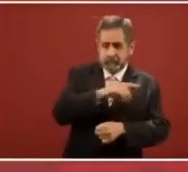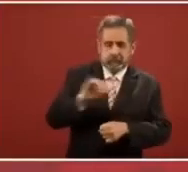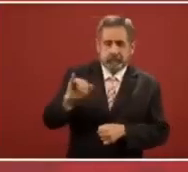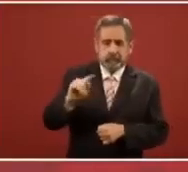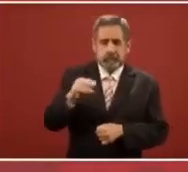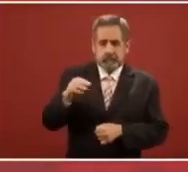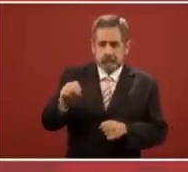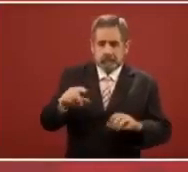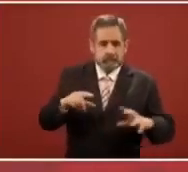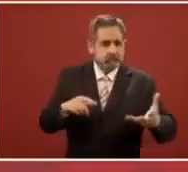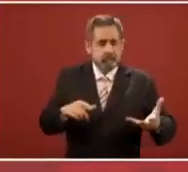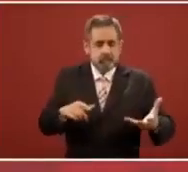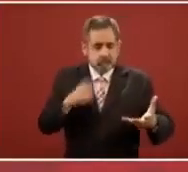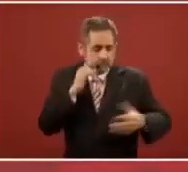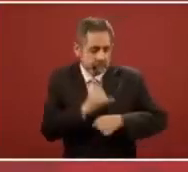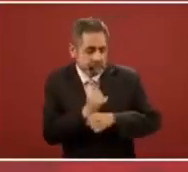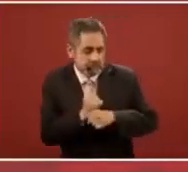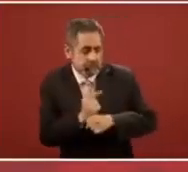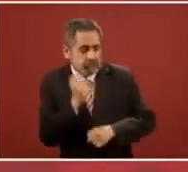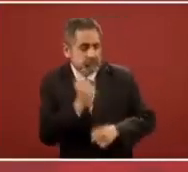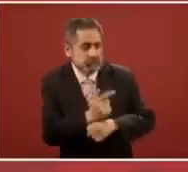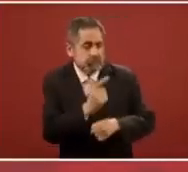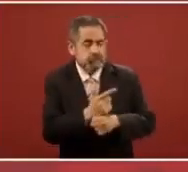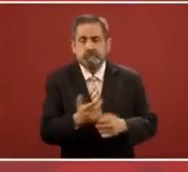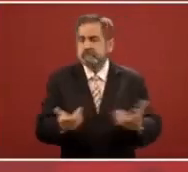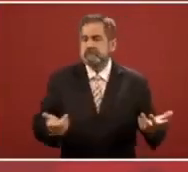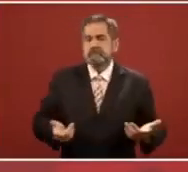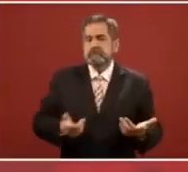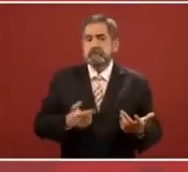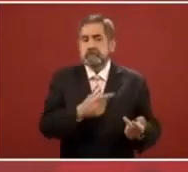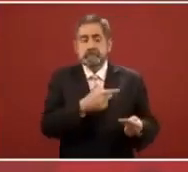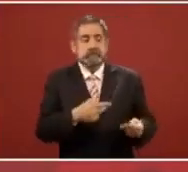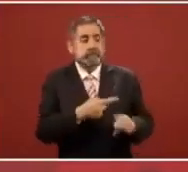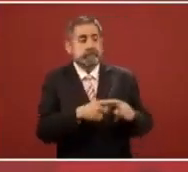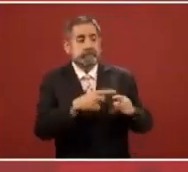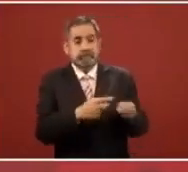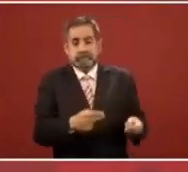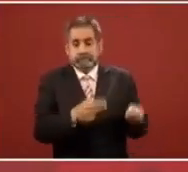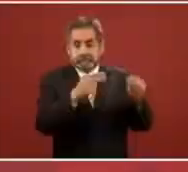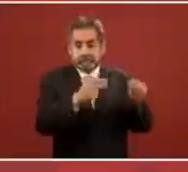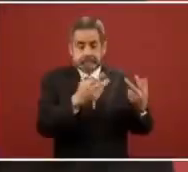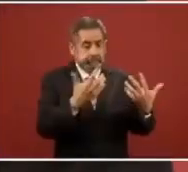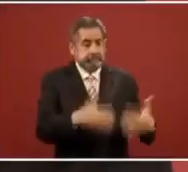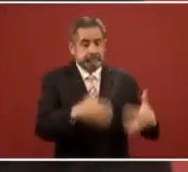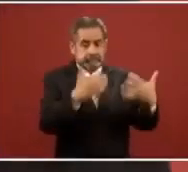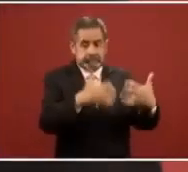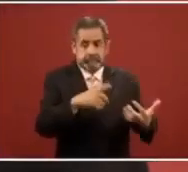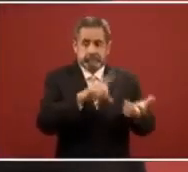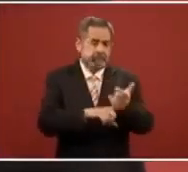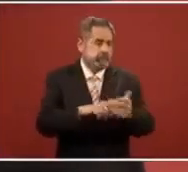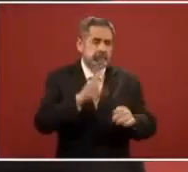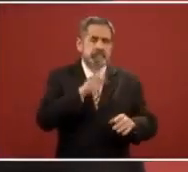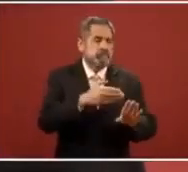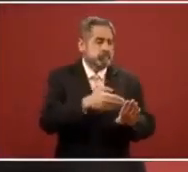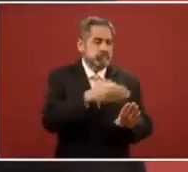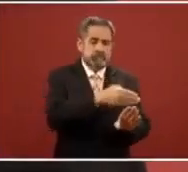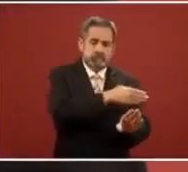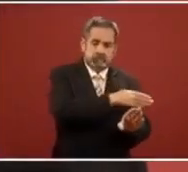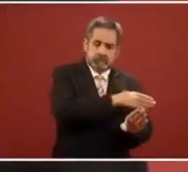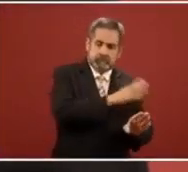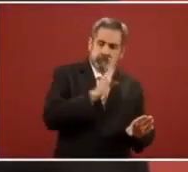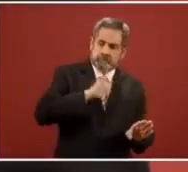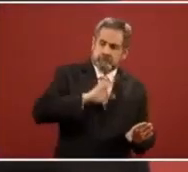investigaciones y se encontraron empresas que tienen malos antecedentes.